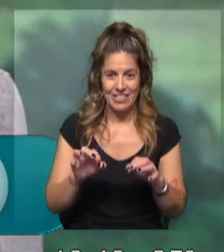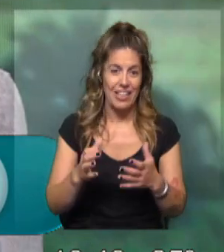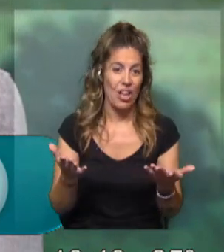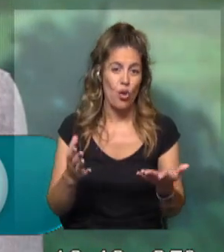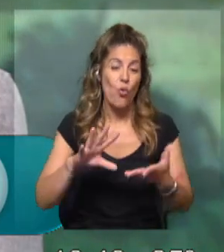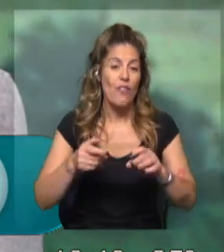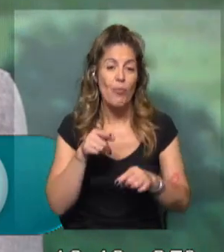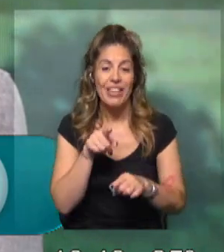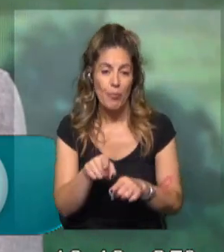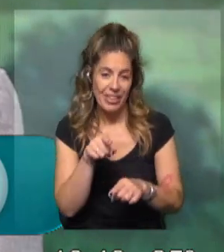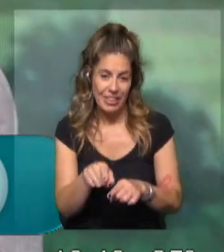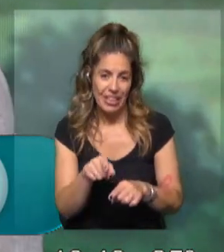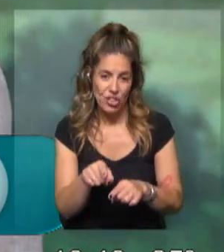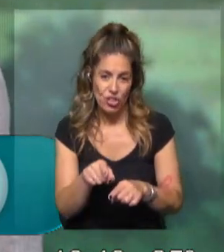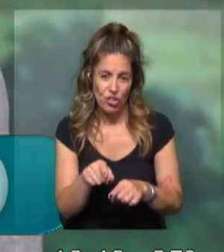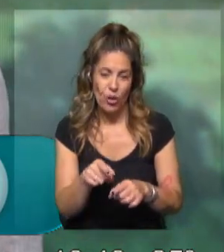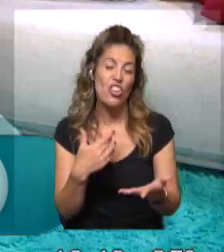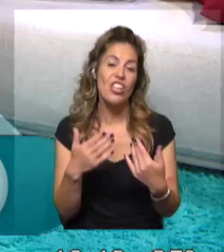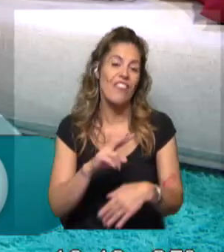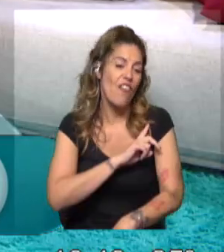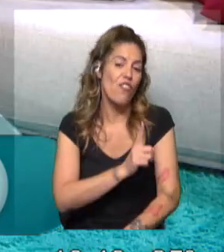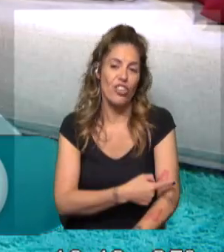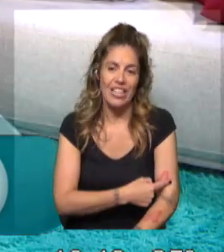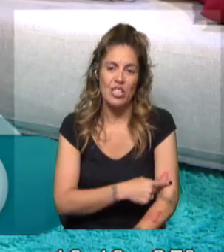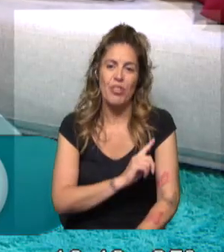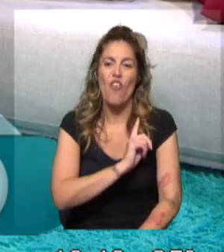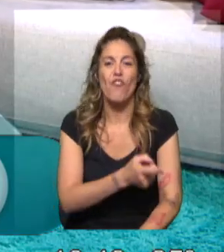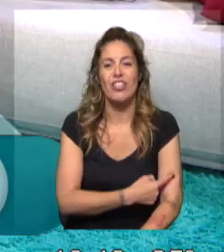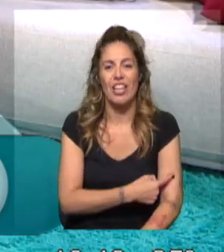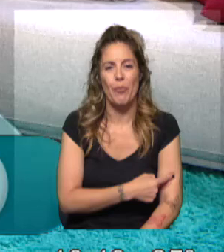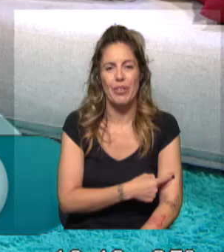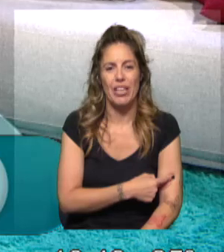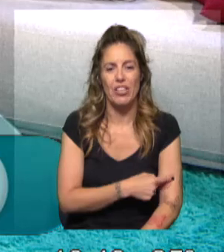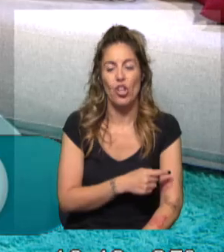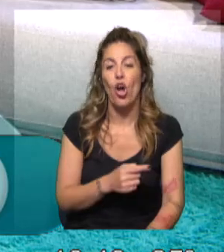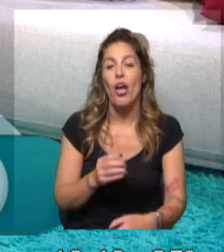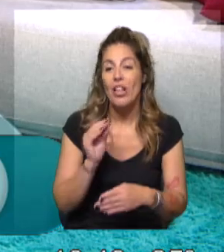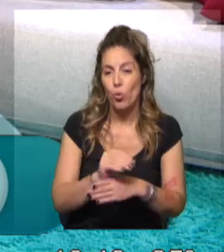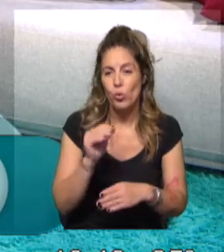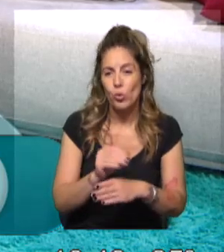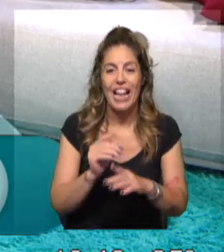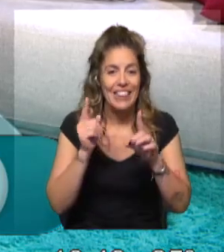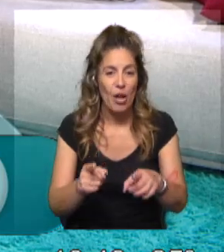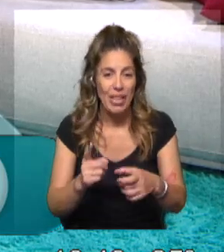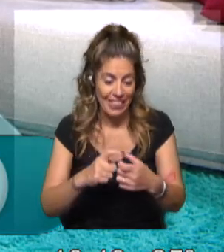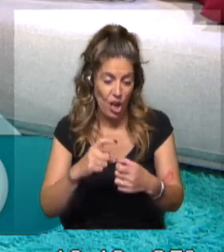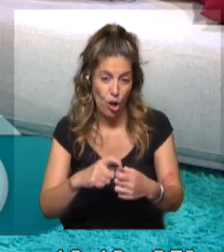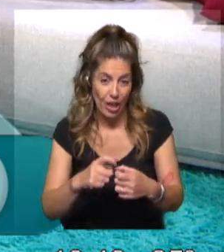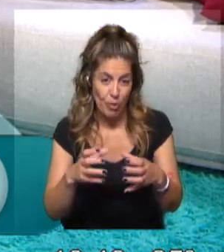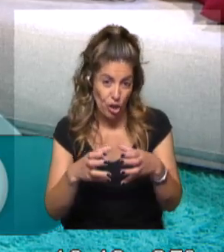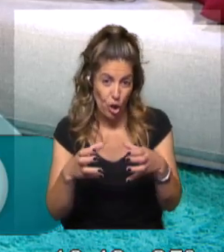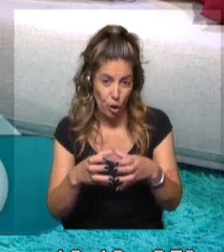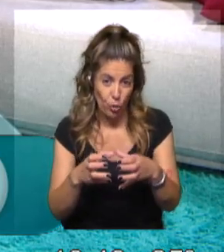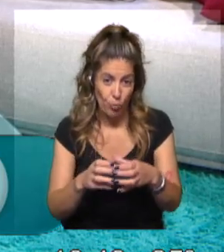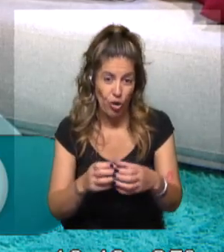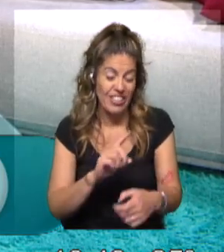una forma de ellos también, cuando se habla de fortalecimiento, se habla de fortalecimiento de todo el aparato cultural, claro. Y también de los gremios. Se fortalezcan